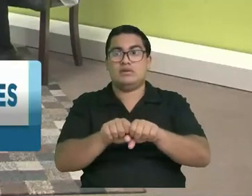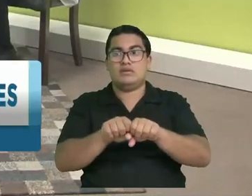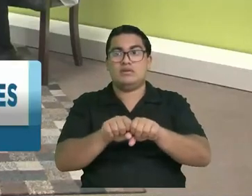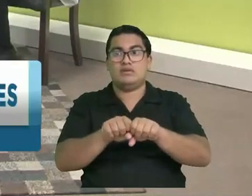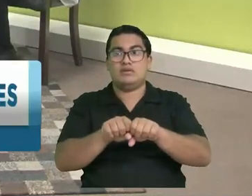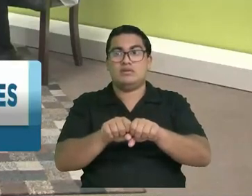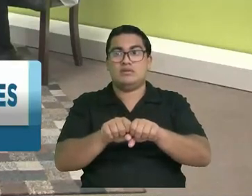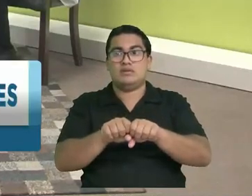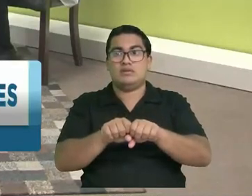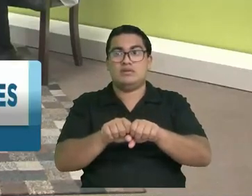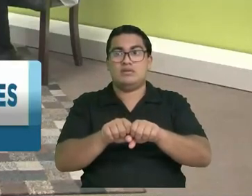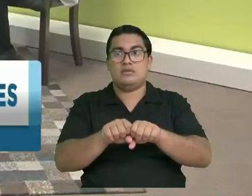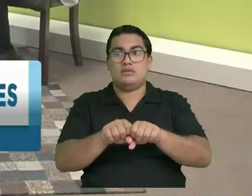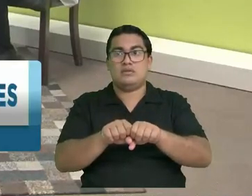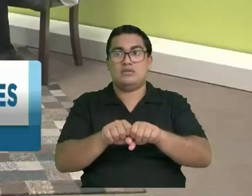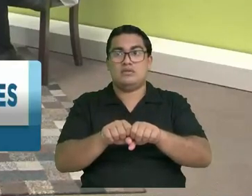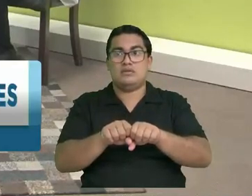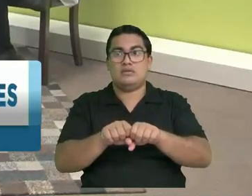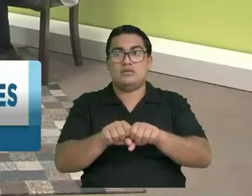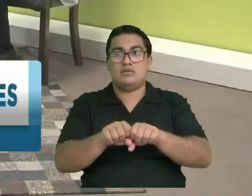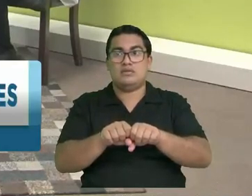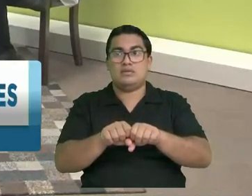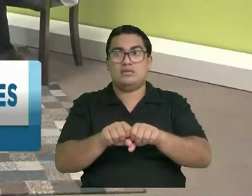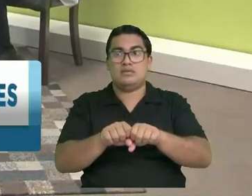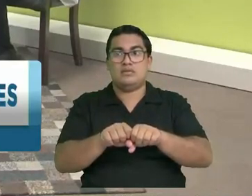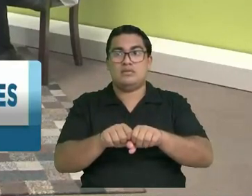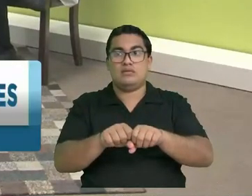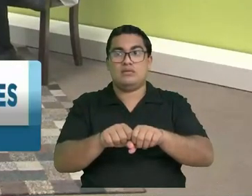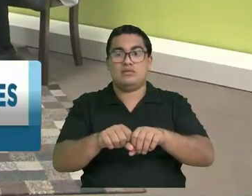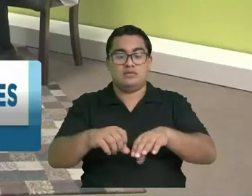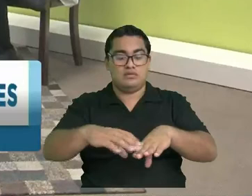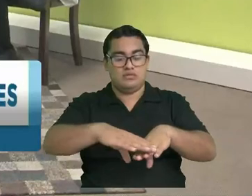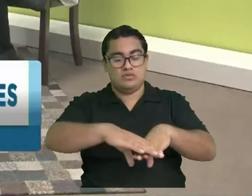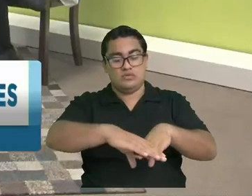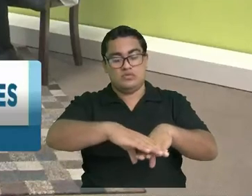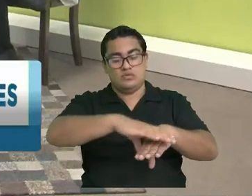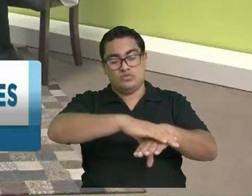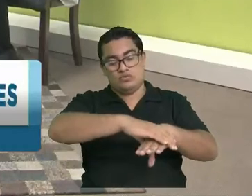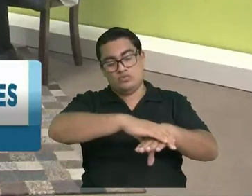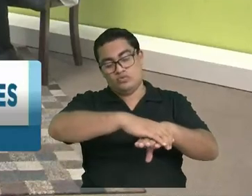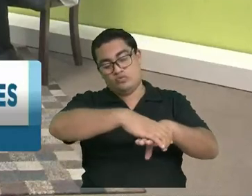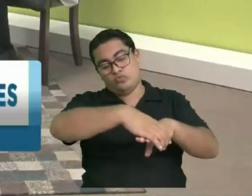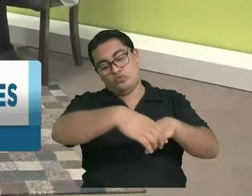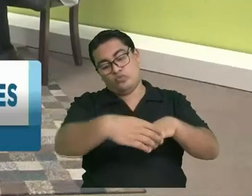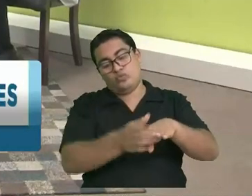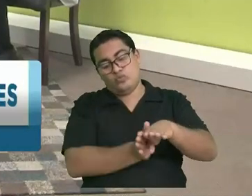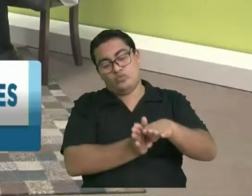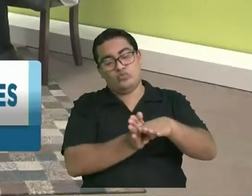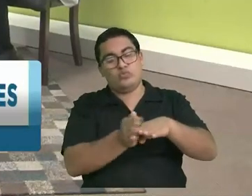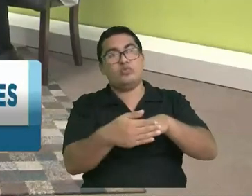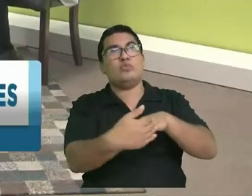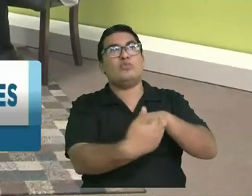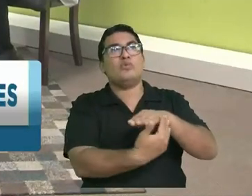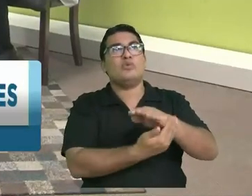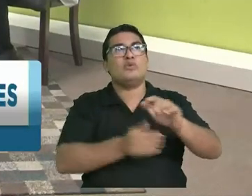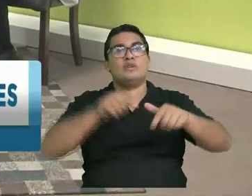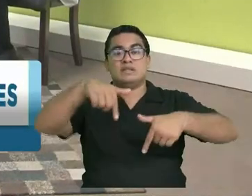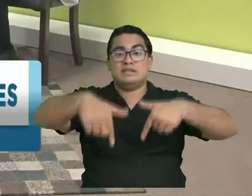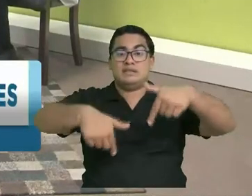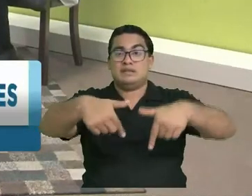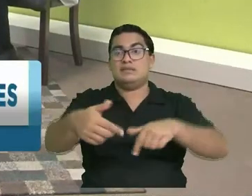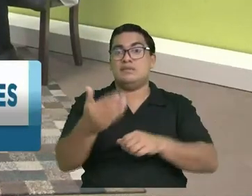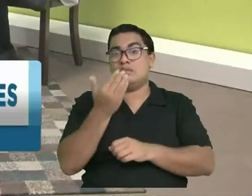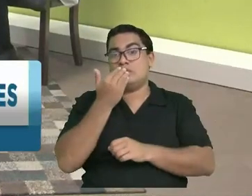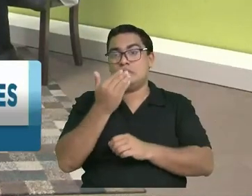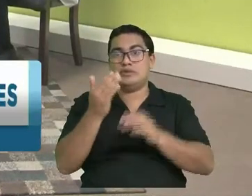hasta un tercio anterior del pie. ¿Qué significa? Casi al tobillo debe llegar un zapato. Ese es un zapato adecuado.